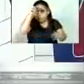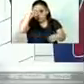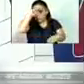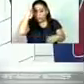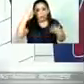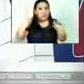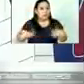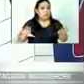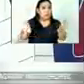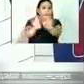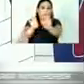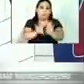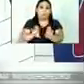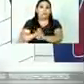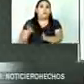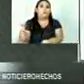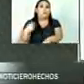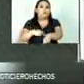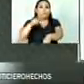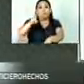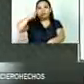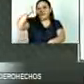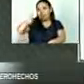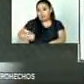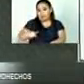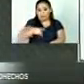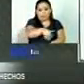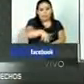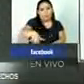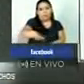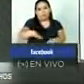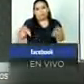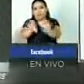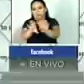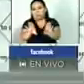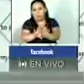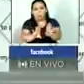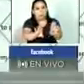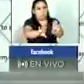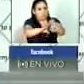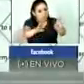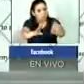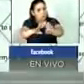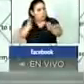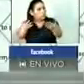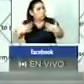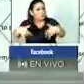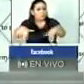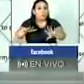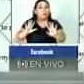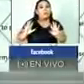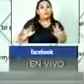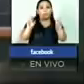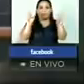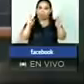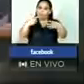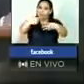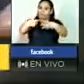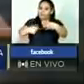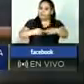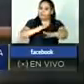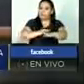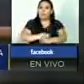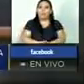de un mes cerrados a causa de la pandemia los negocios en estos territorios comenzarán a retomar la normalidad aunque con restricciones